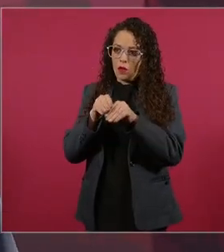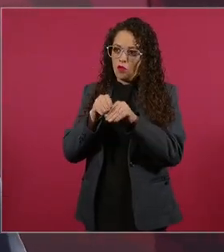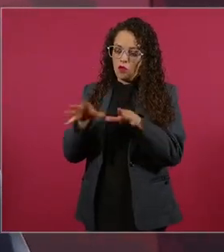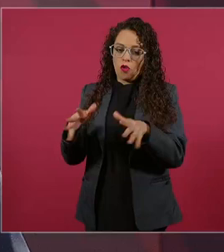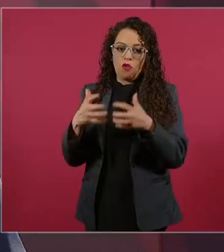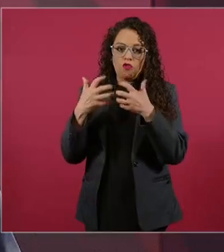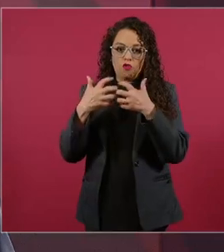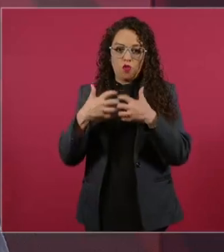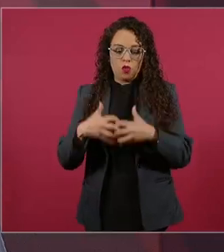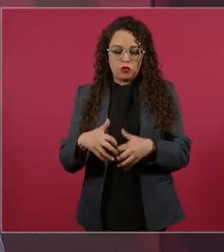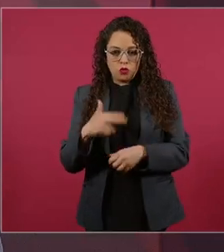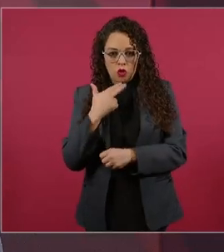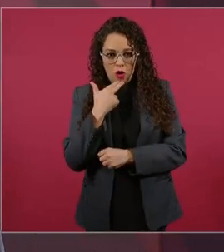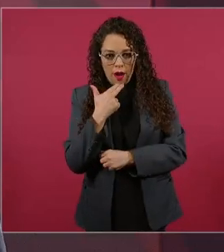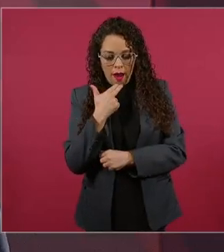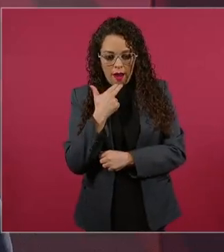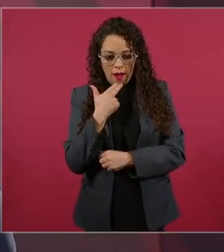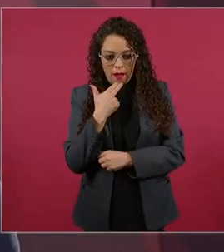analizarse la